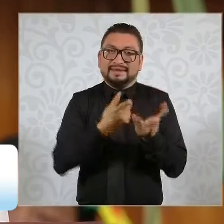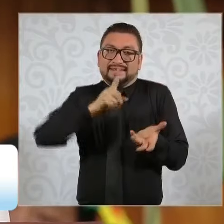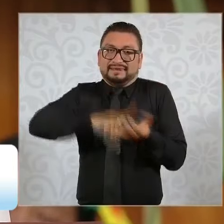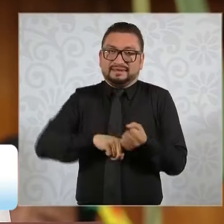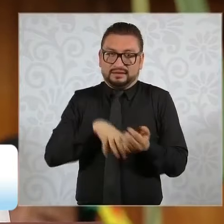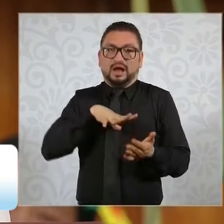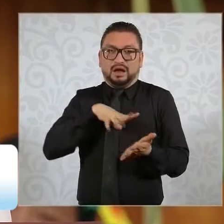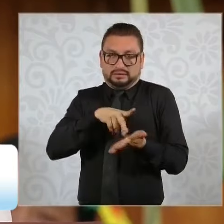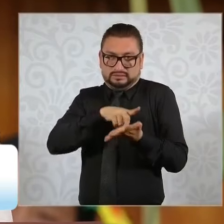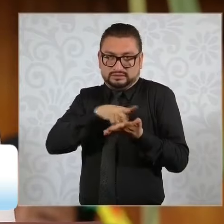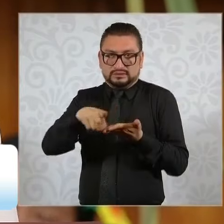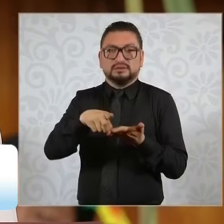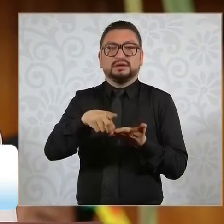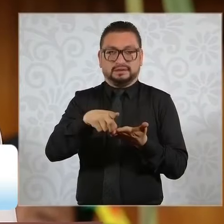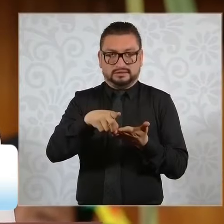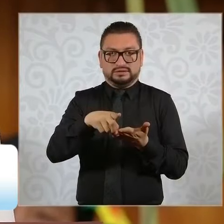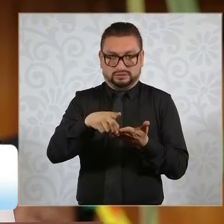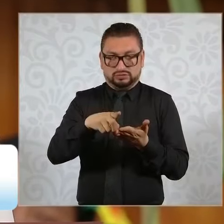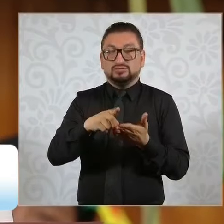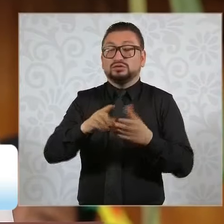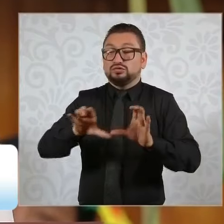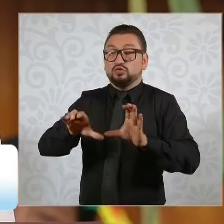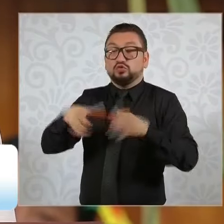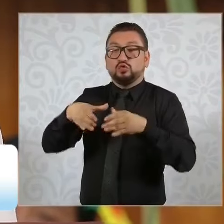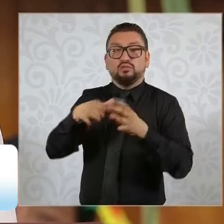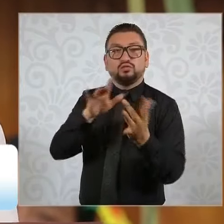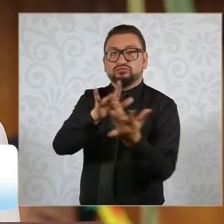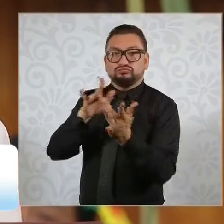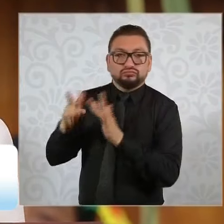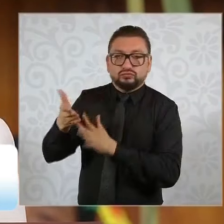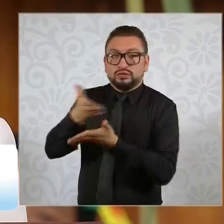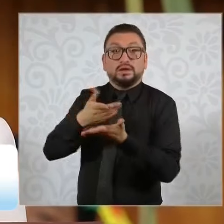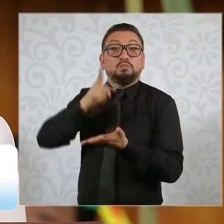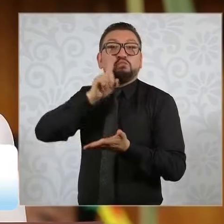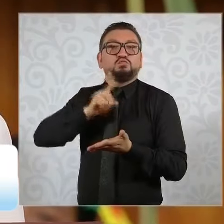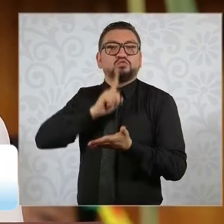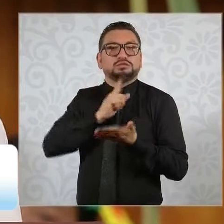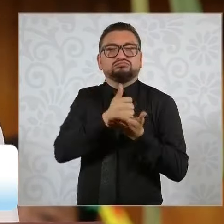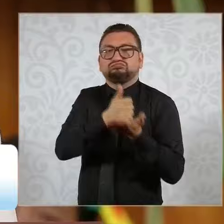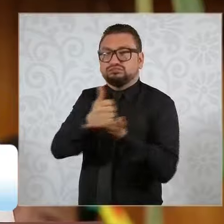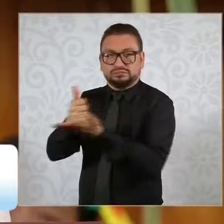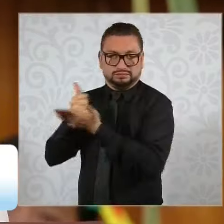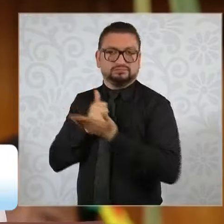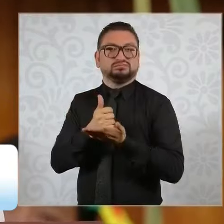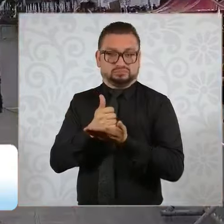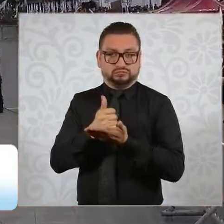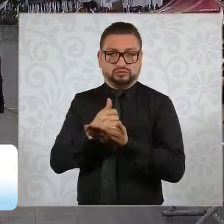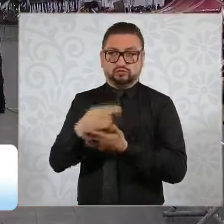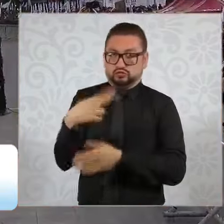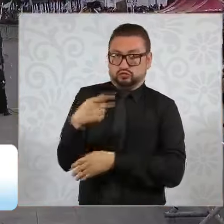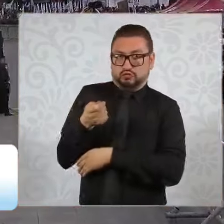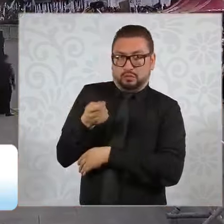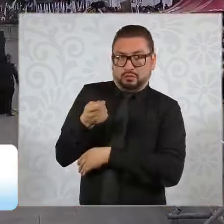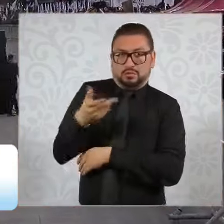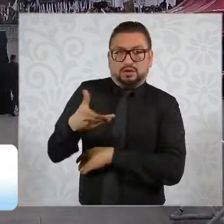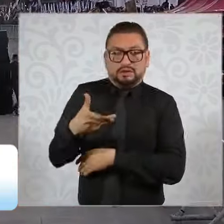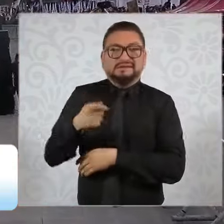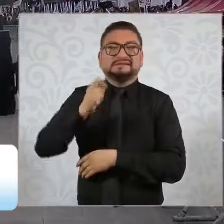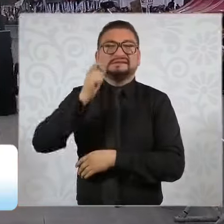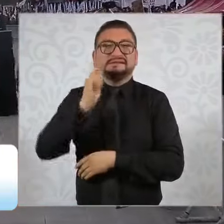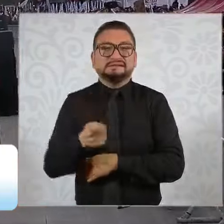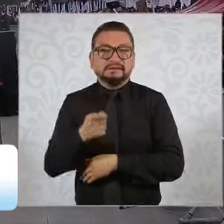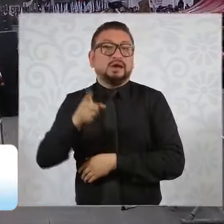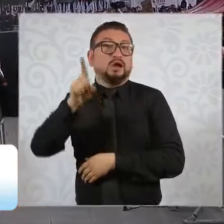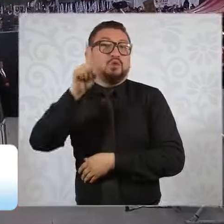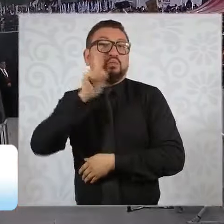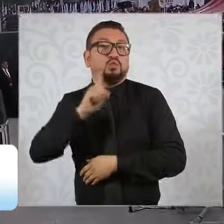se generarán redes comunitarias de apoyo entre mujeres que denominaremos cuidadoras de